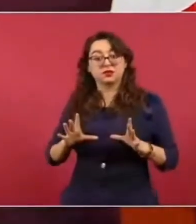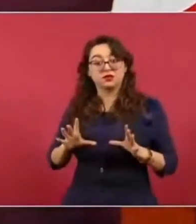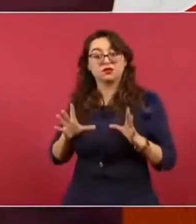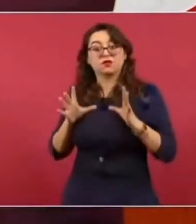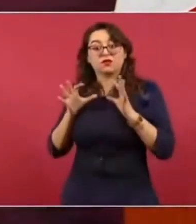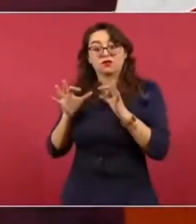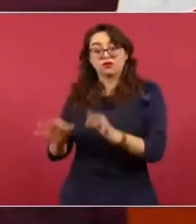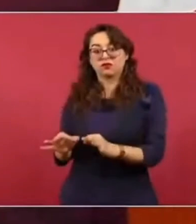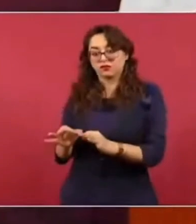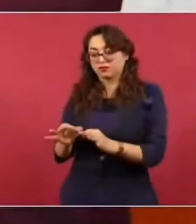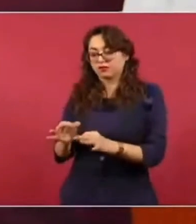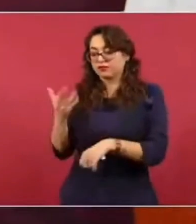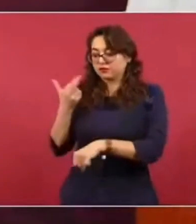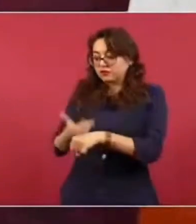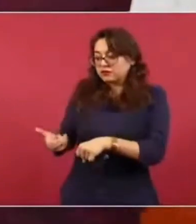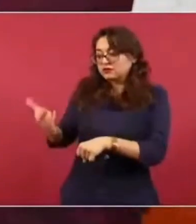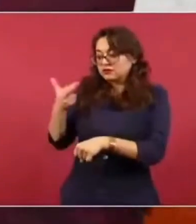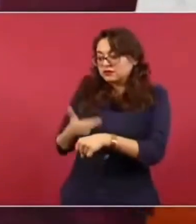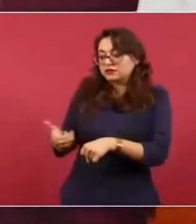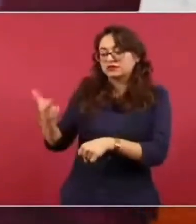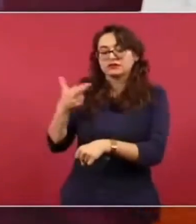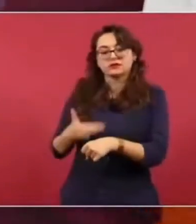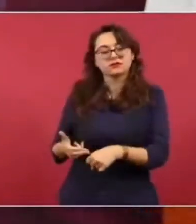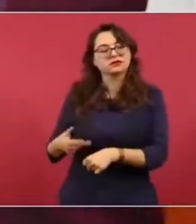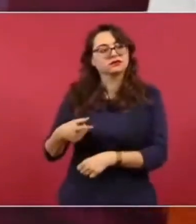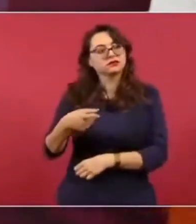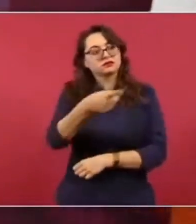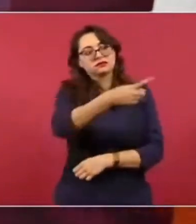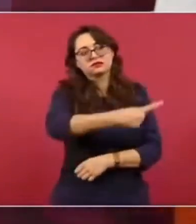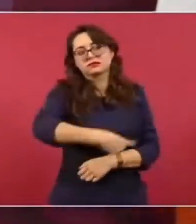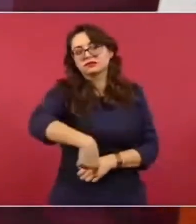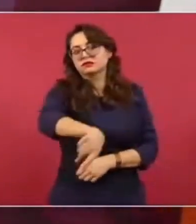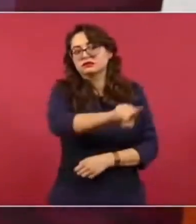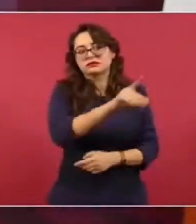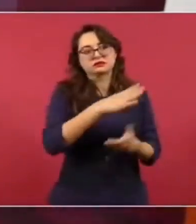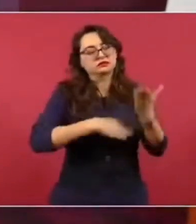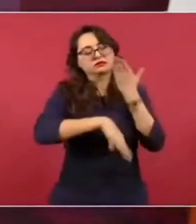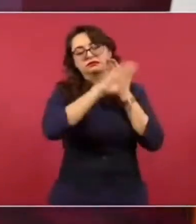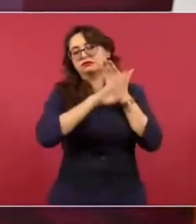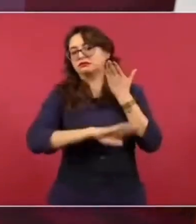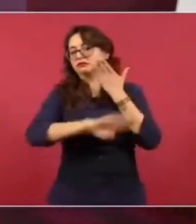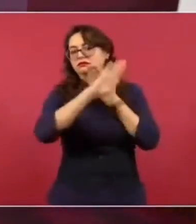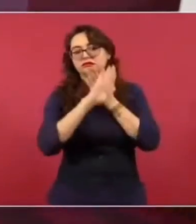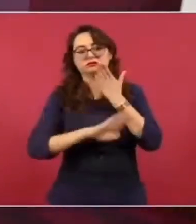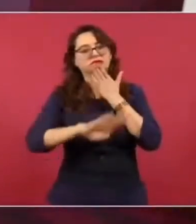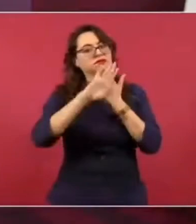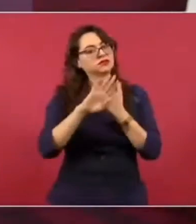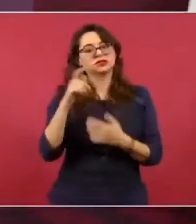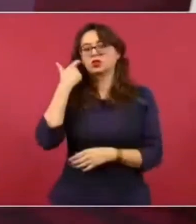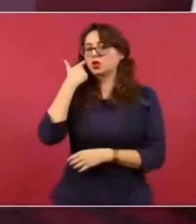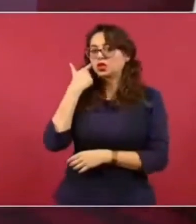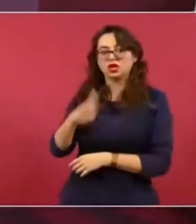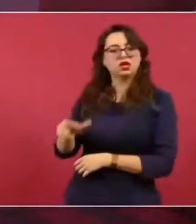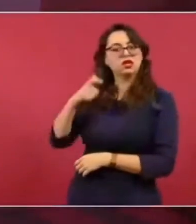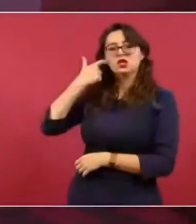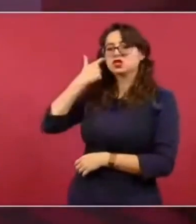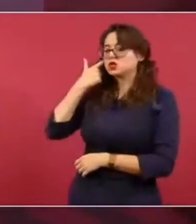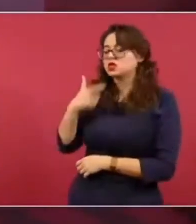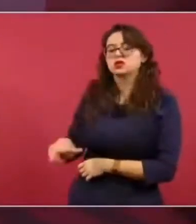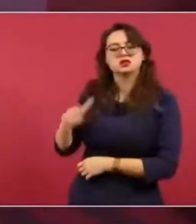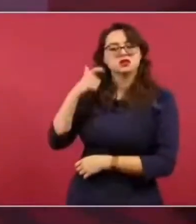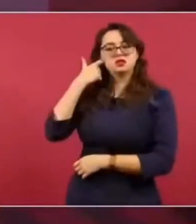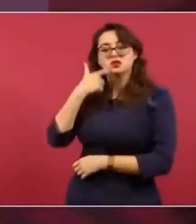tuvimos obstáculos, no querían los tecnócratas de Hacienda, porque no